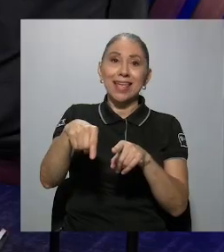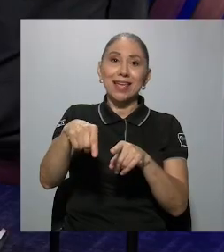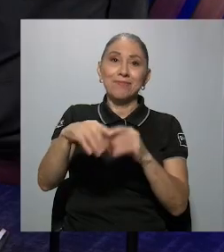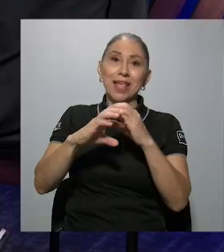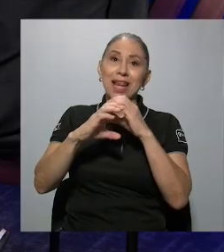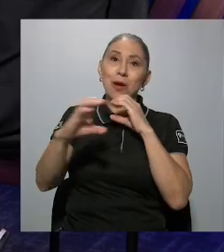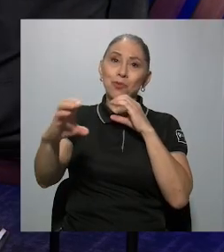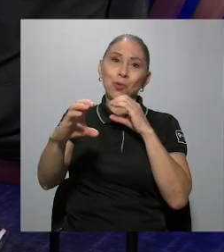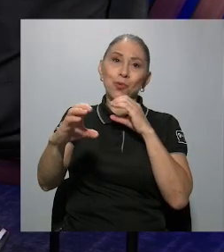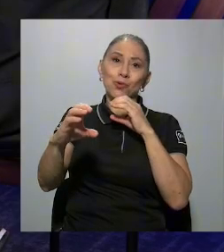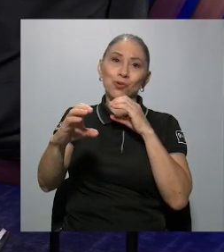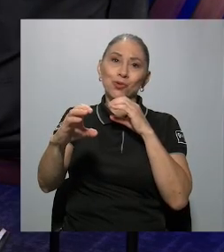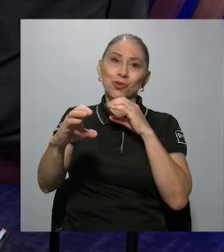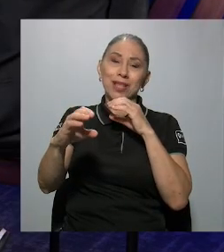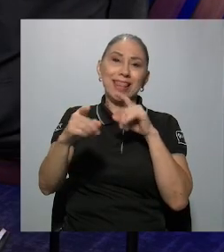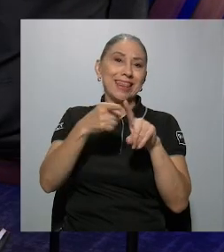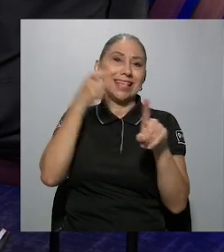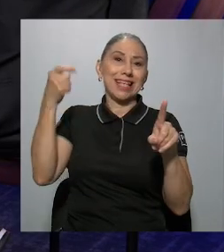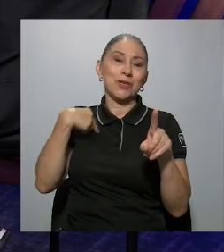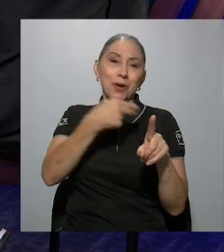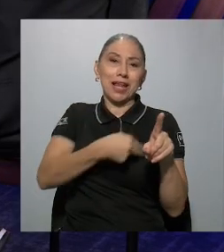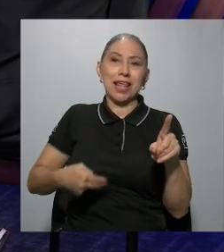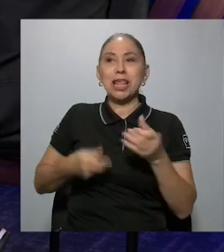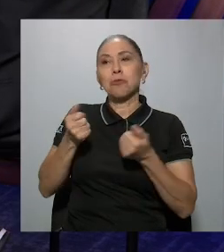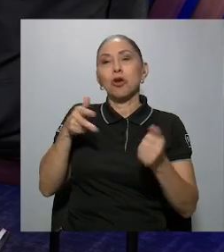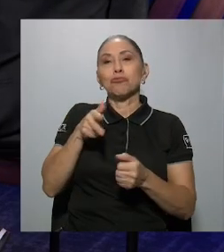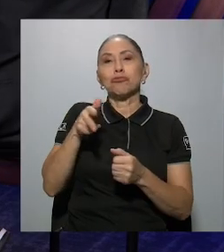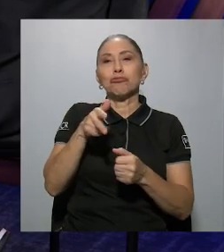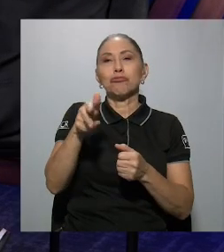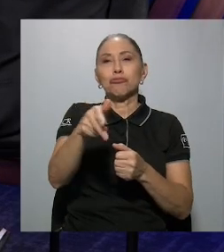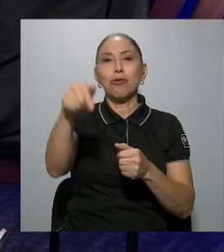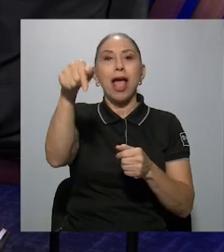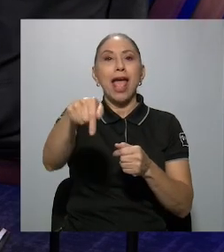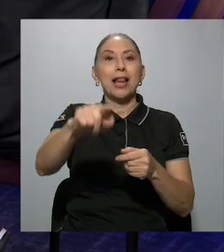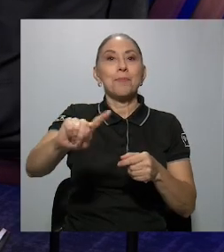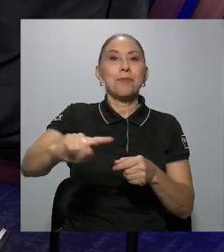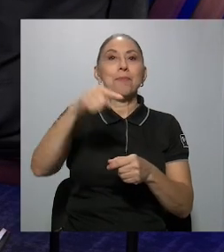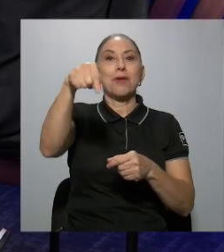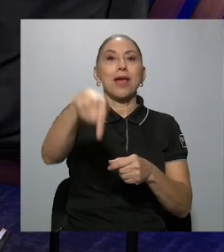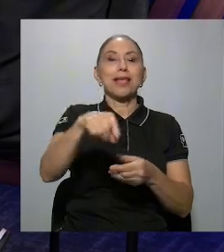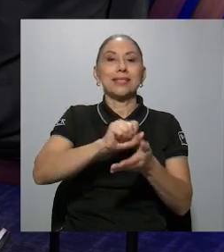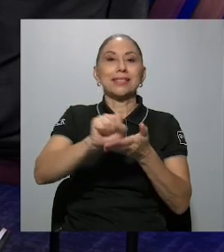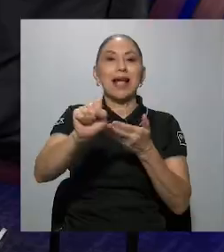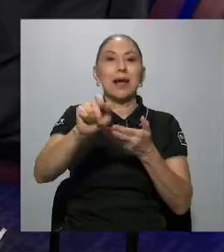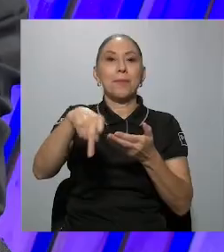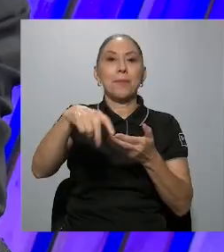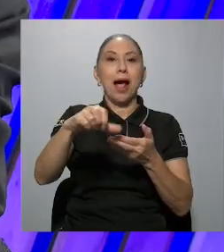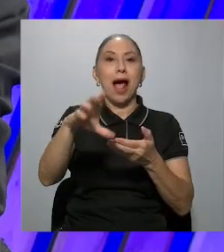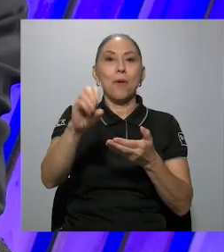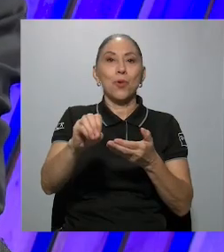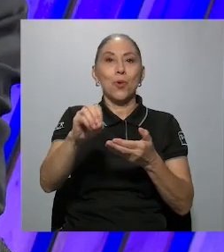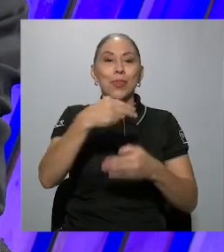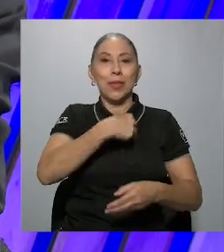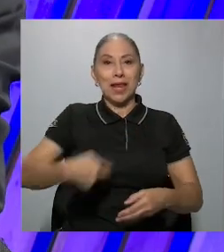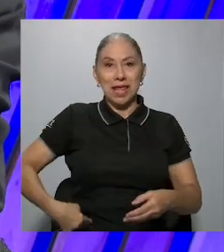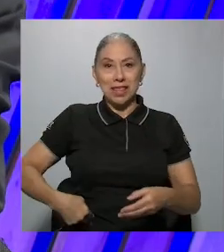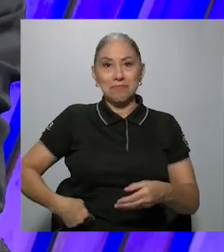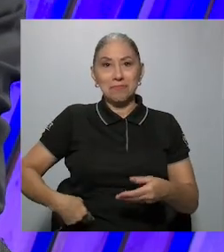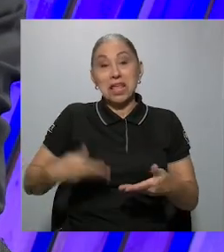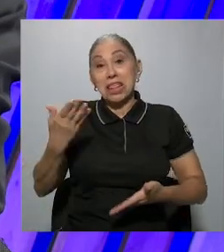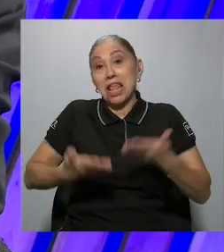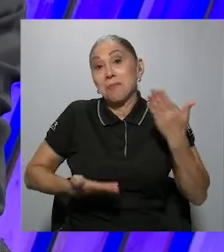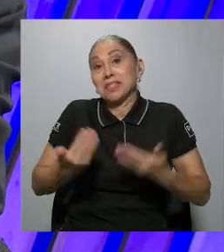recorre el autobús en las mañanas cuando salgo de Heredia es San Pablo de Heredia. Ajá. Que si tiene